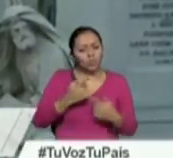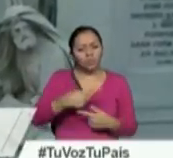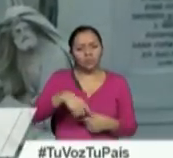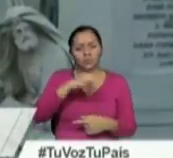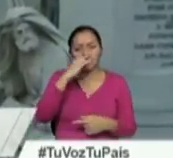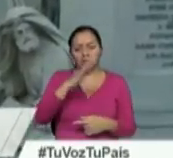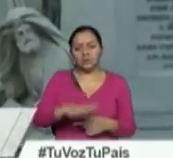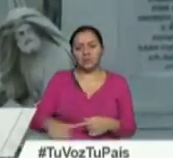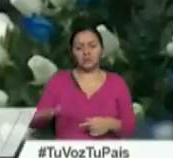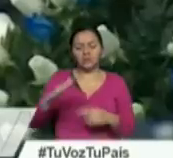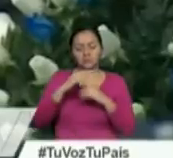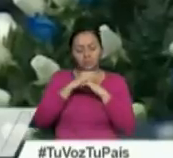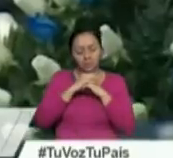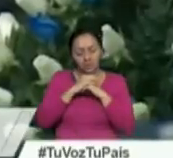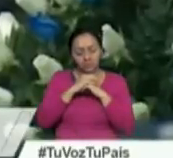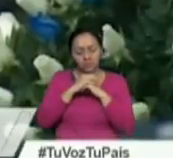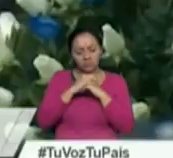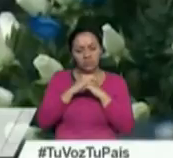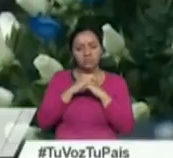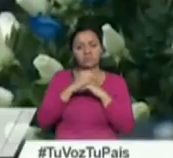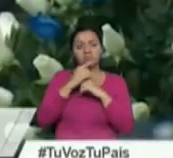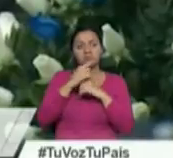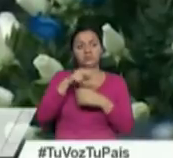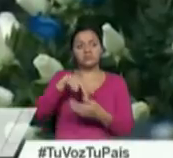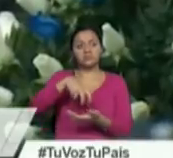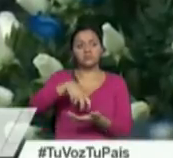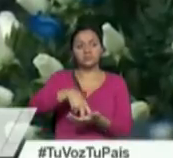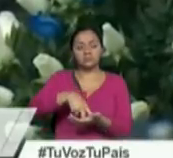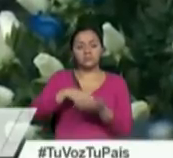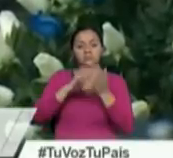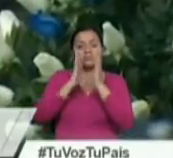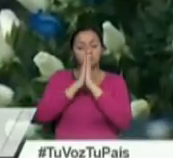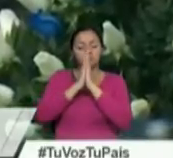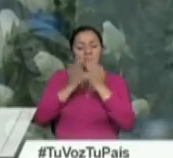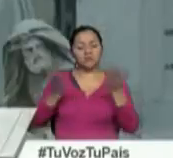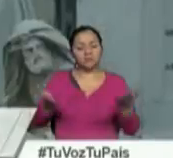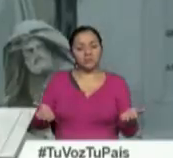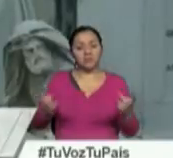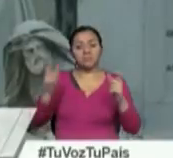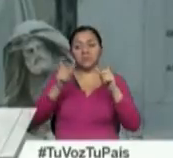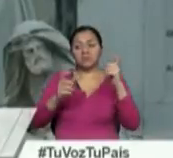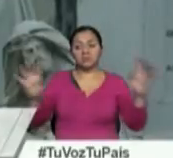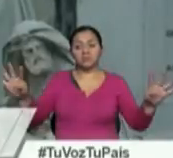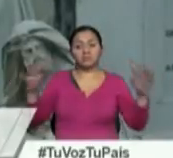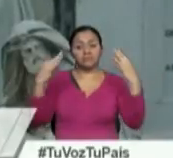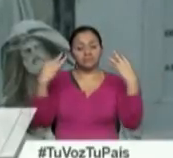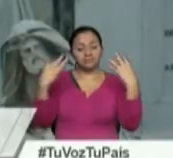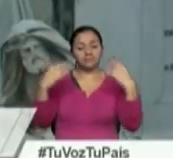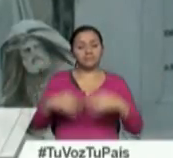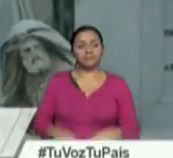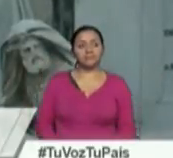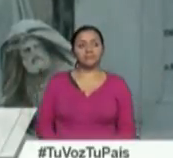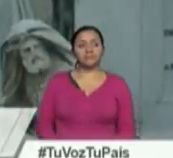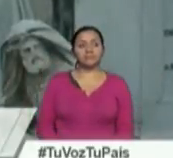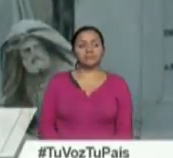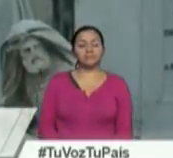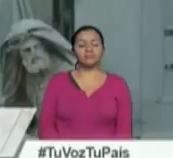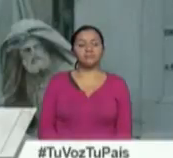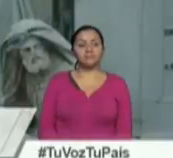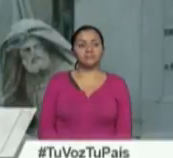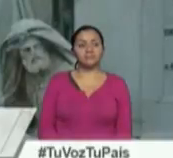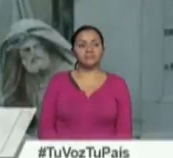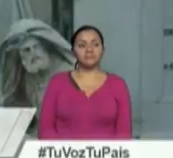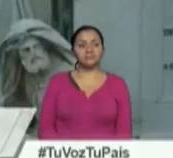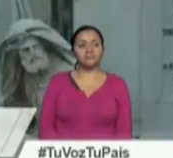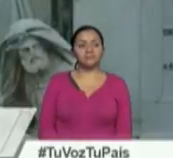una breve oración pronunciada a los pies de la imagen mariana y bajo la mirada de cientos de fieles. La perso o